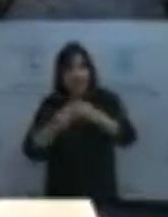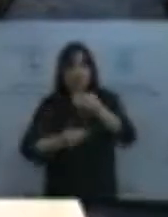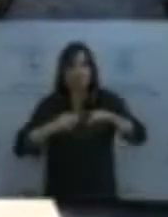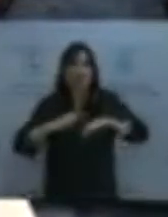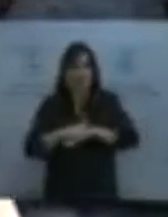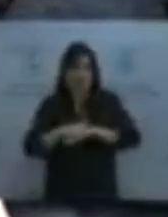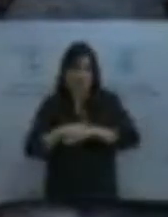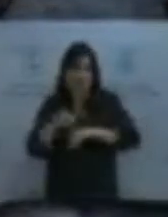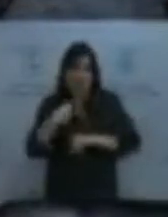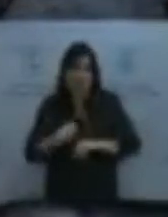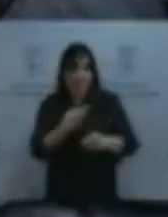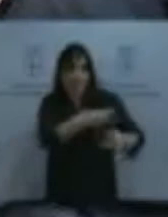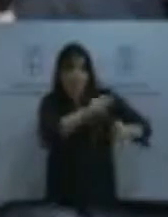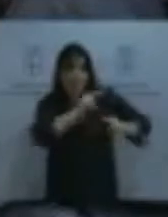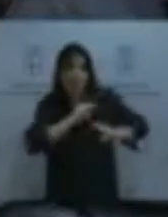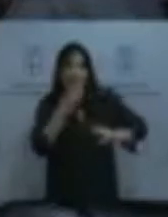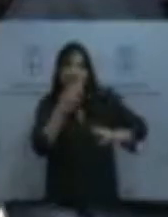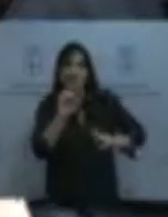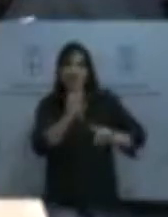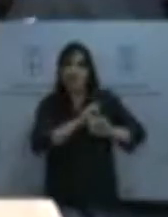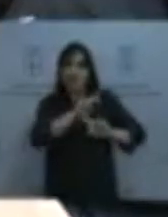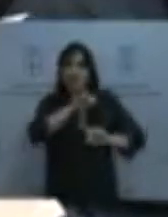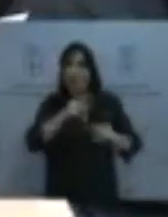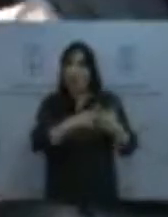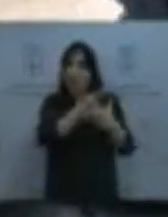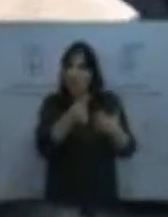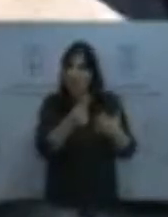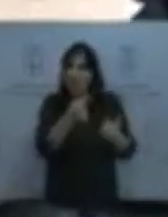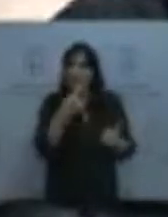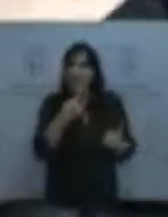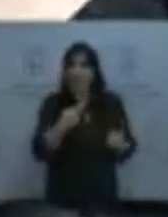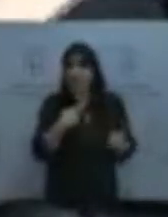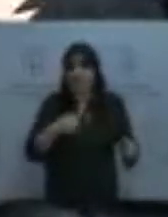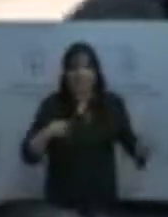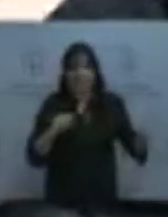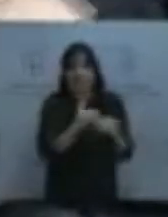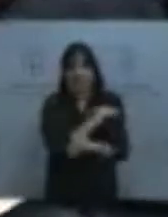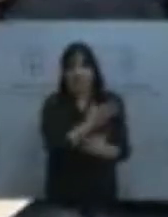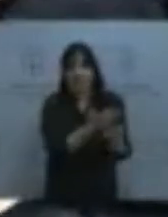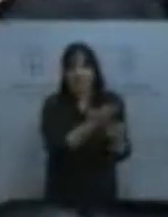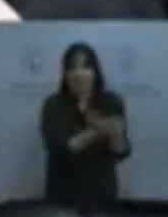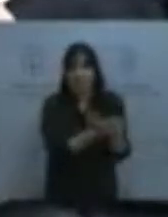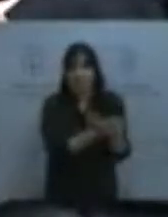de noviembre de 2016 no se correspondía con lo solicitado. Fue la única vez que ustedes contestaron